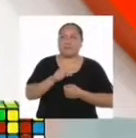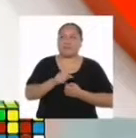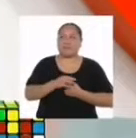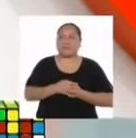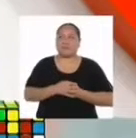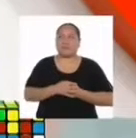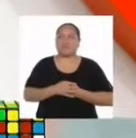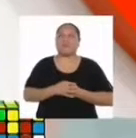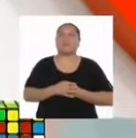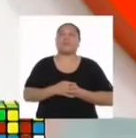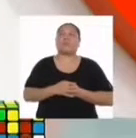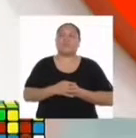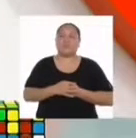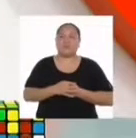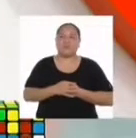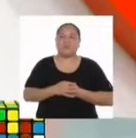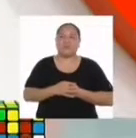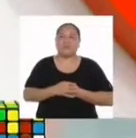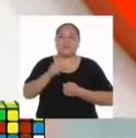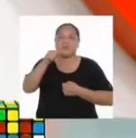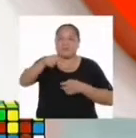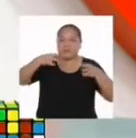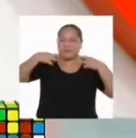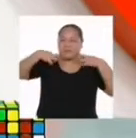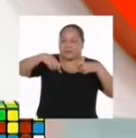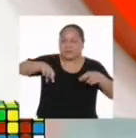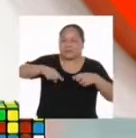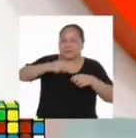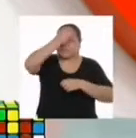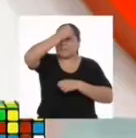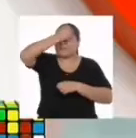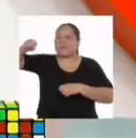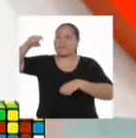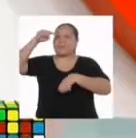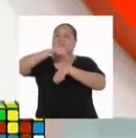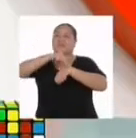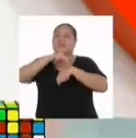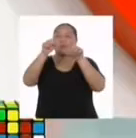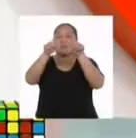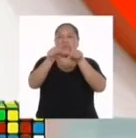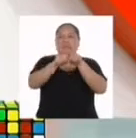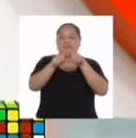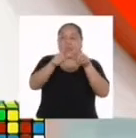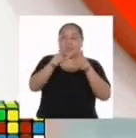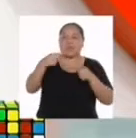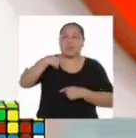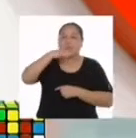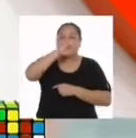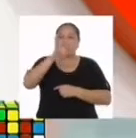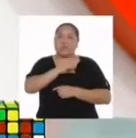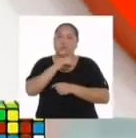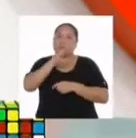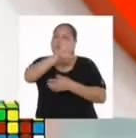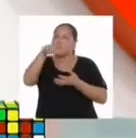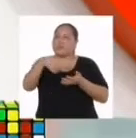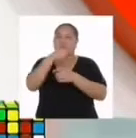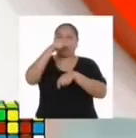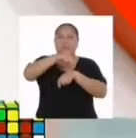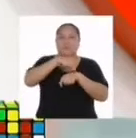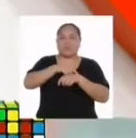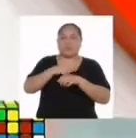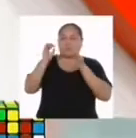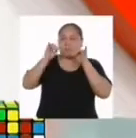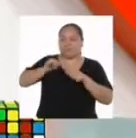llave espacio-temporal, permite viajar tanto en el tiempo como en el espacio. La he utilizado todo este tiempo